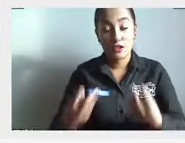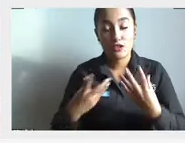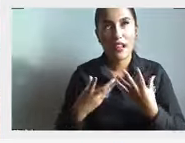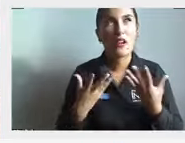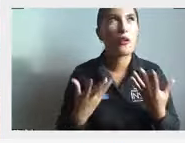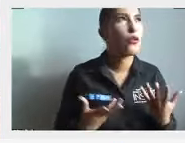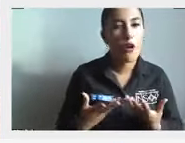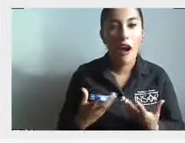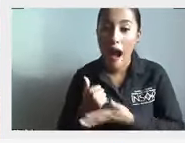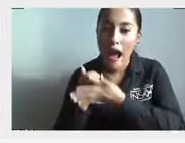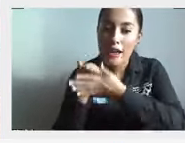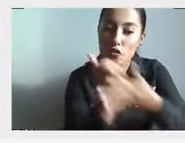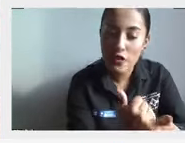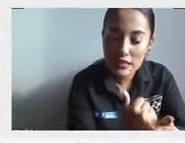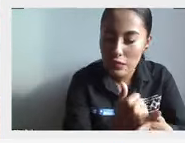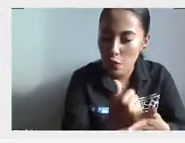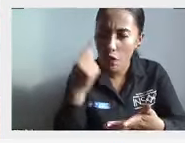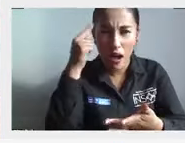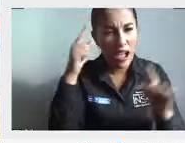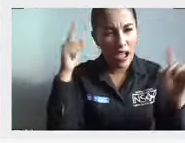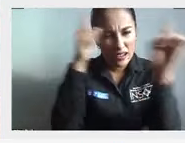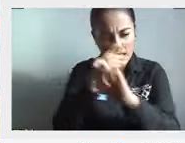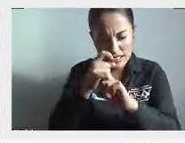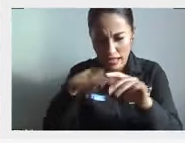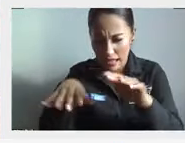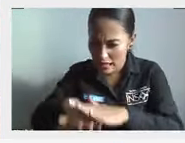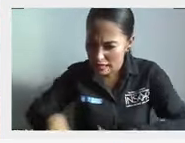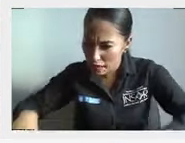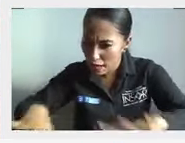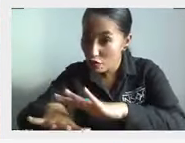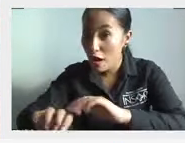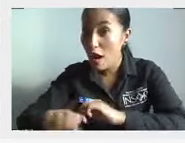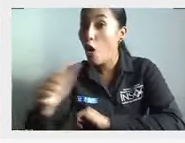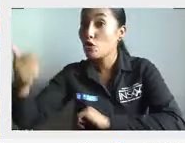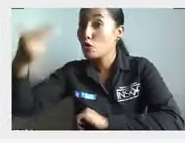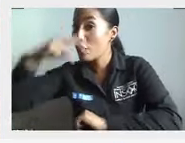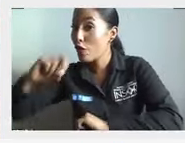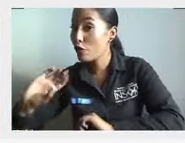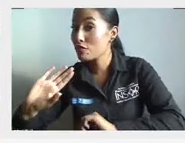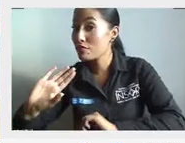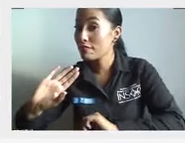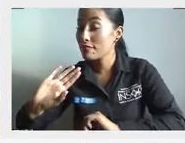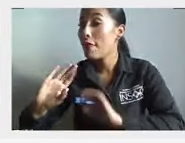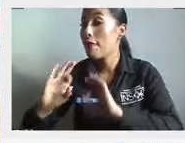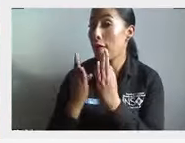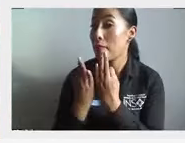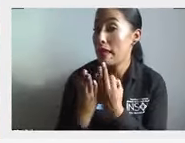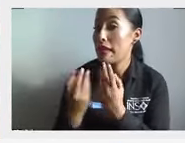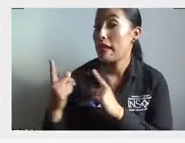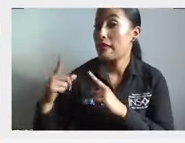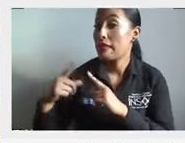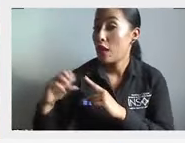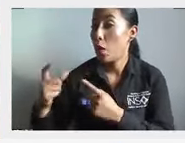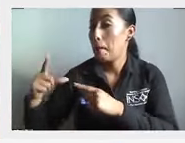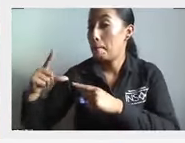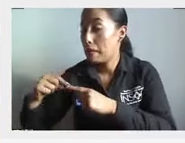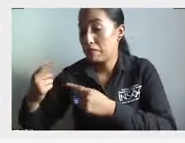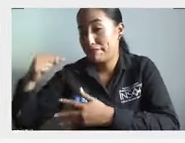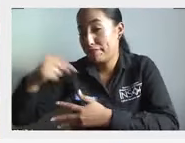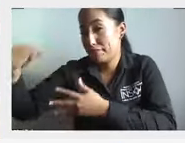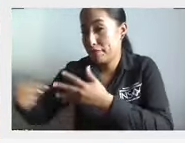pronto organizar nuestros espacios para todos los otros hijos y hasta para los demás miembros de la familia. Podemos ver